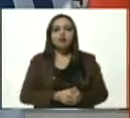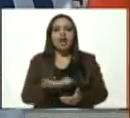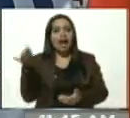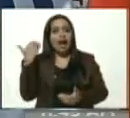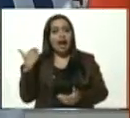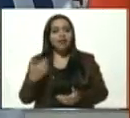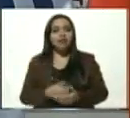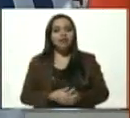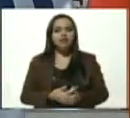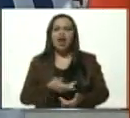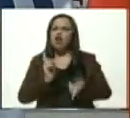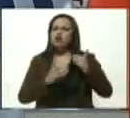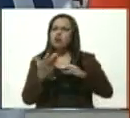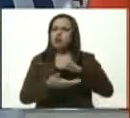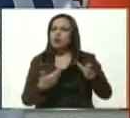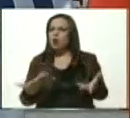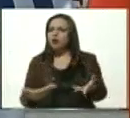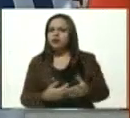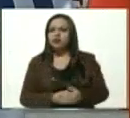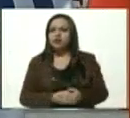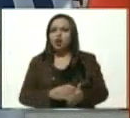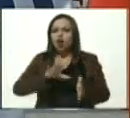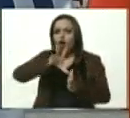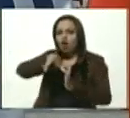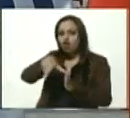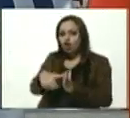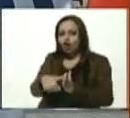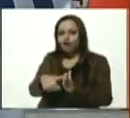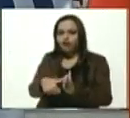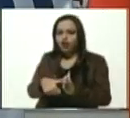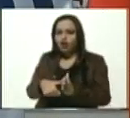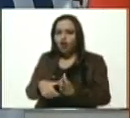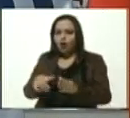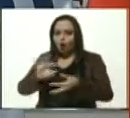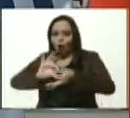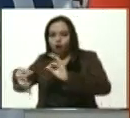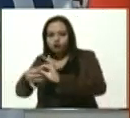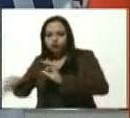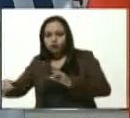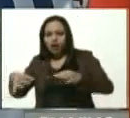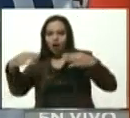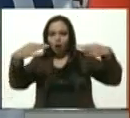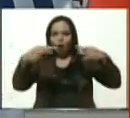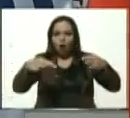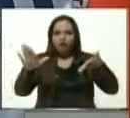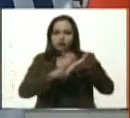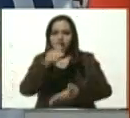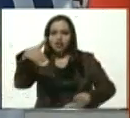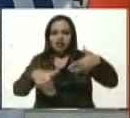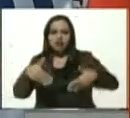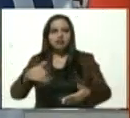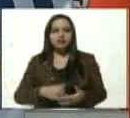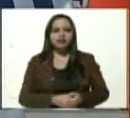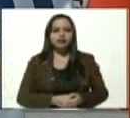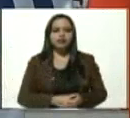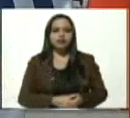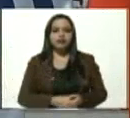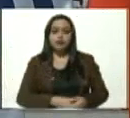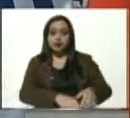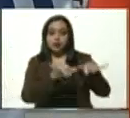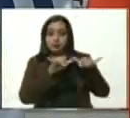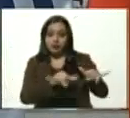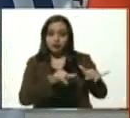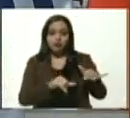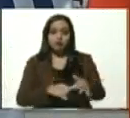se encuentran hurto, robo o destrucción de acta y demás material electoral. En este caso,